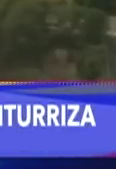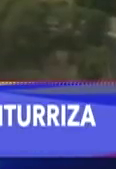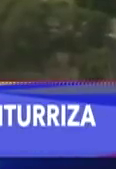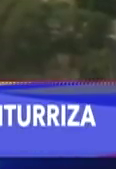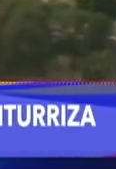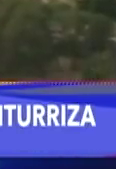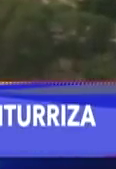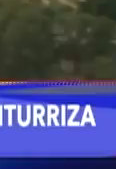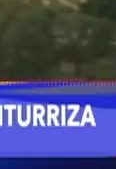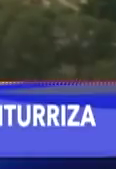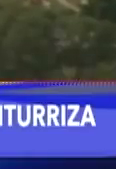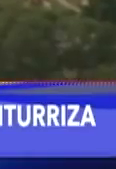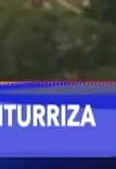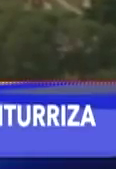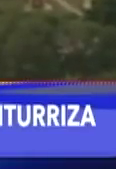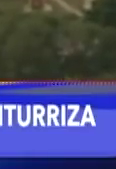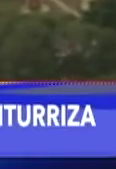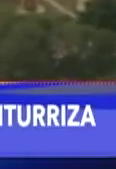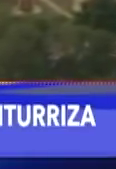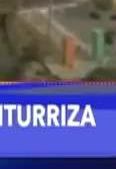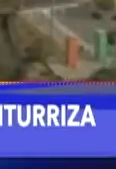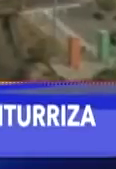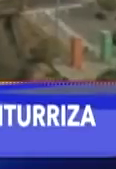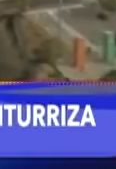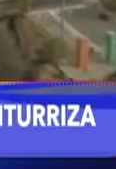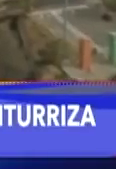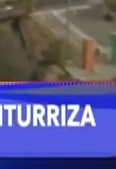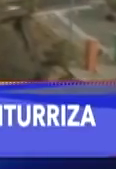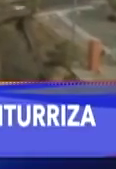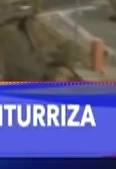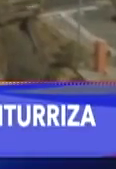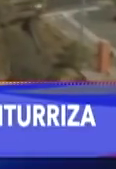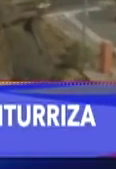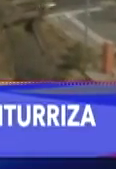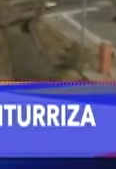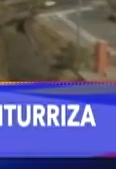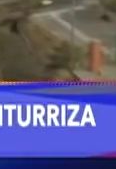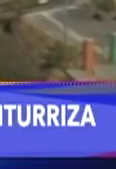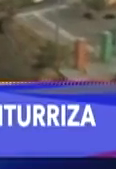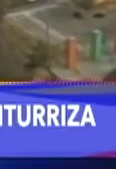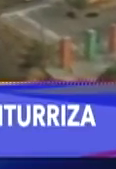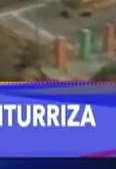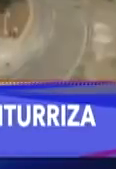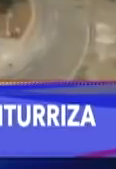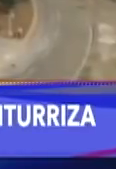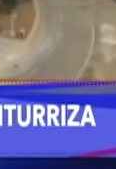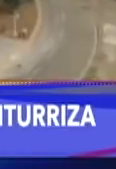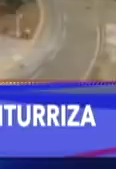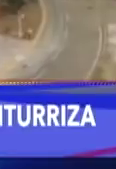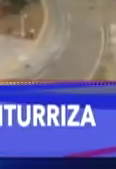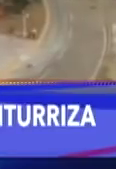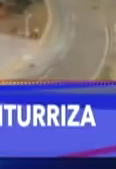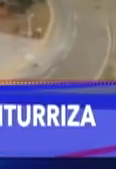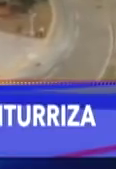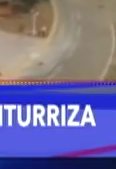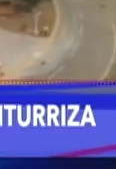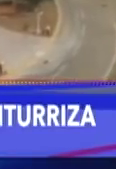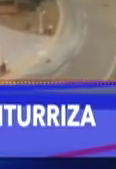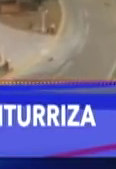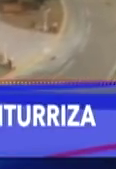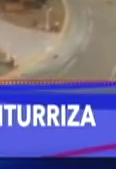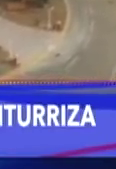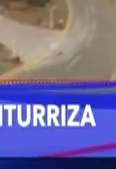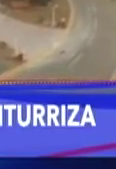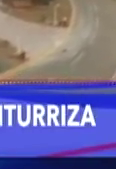23 de abril. Se cumplen 3 meses de la payasada del imperialismo norteamericano